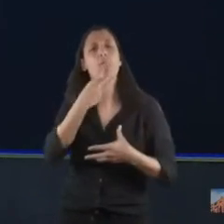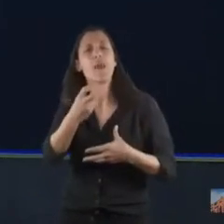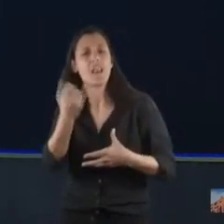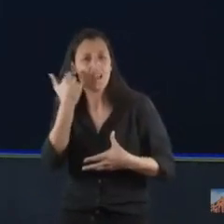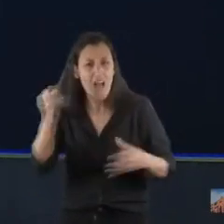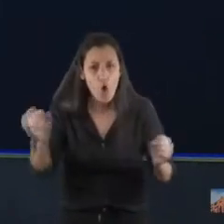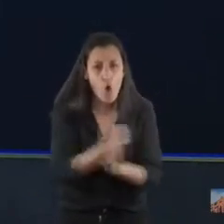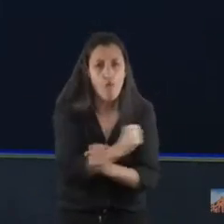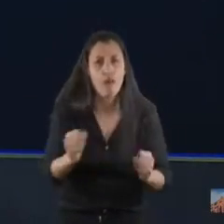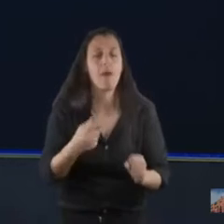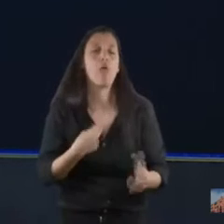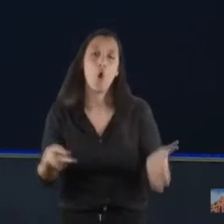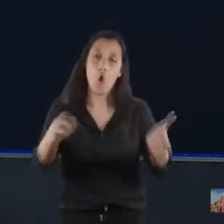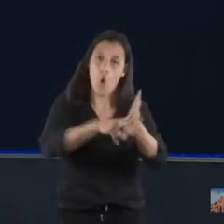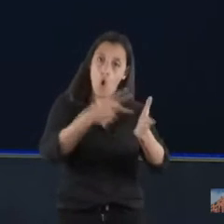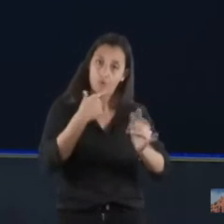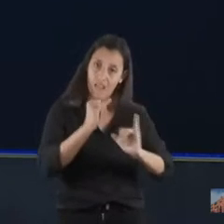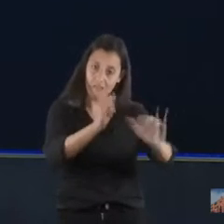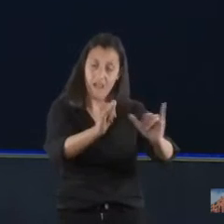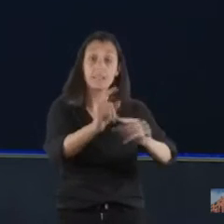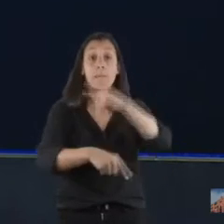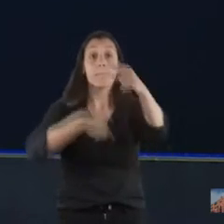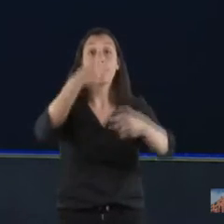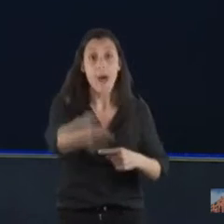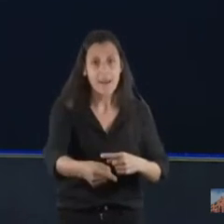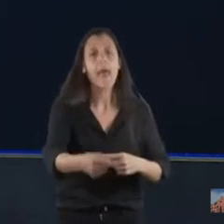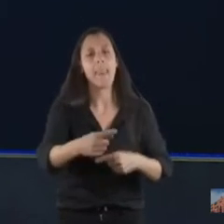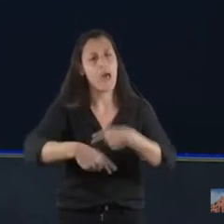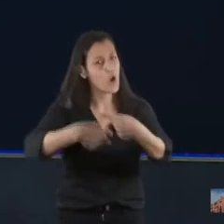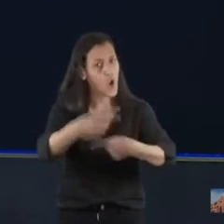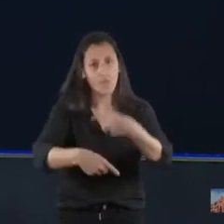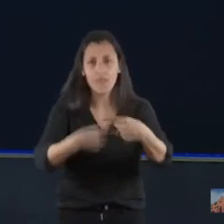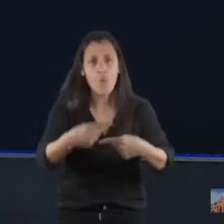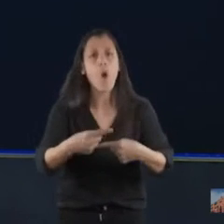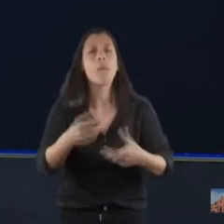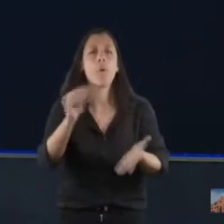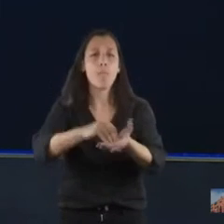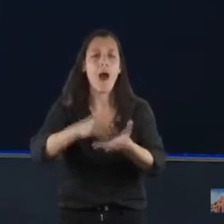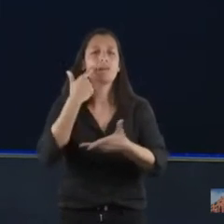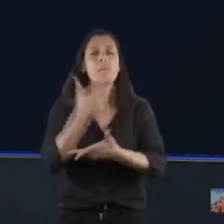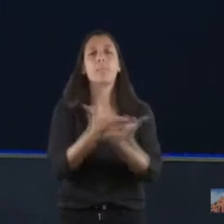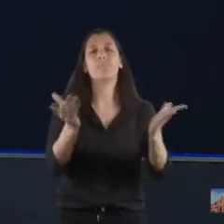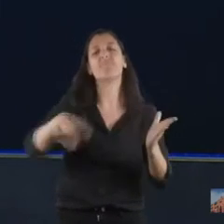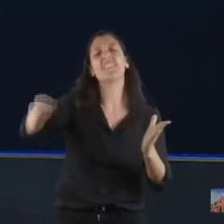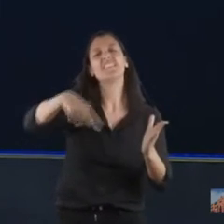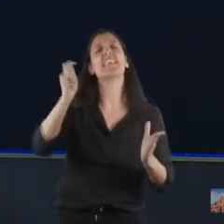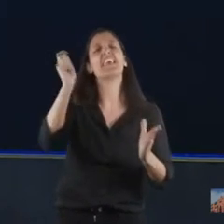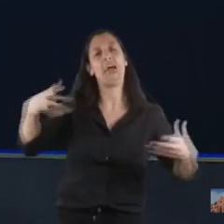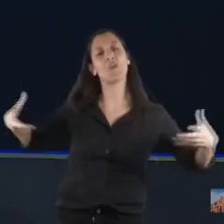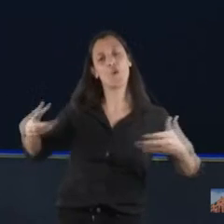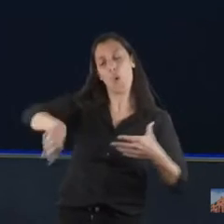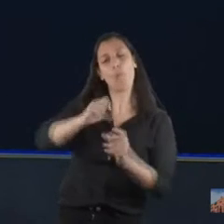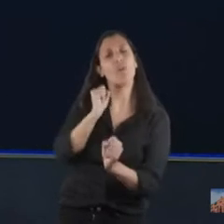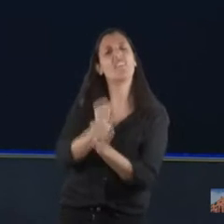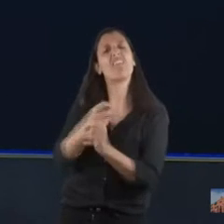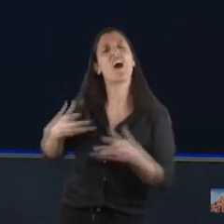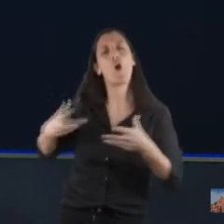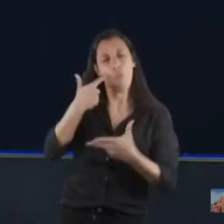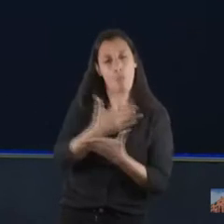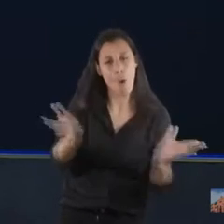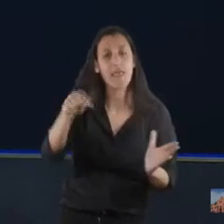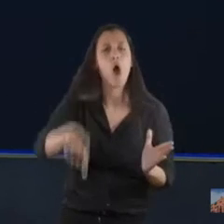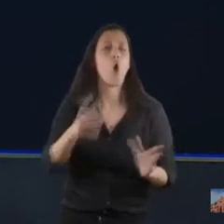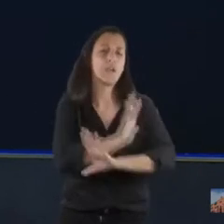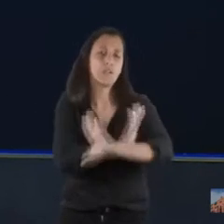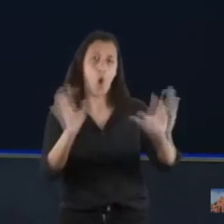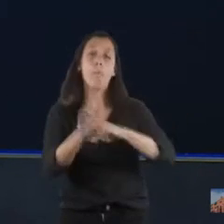reiterar mañana vamos a seguir con la presentación del equipo no no en el día